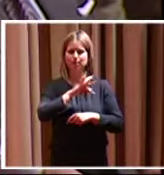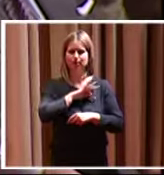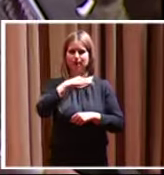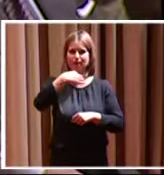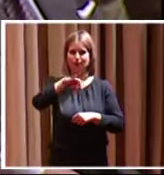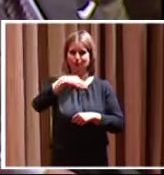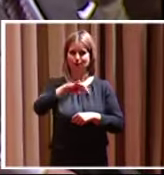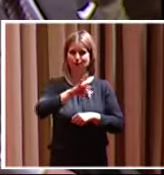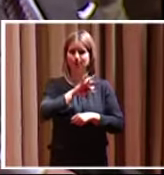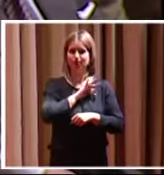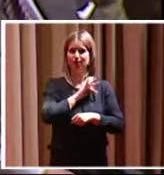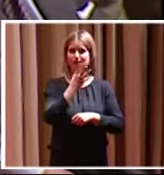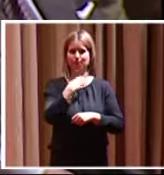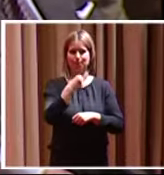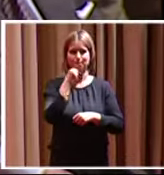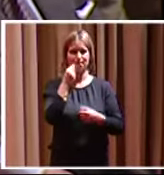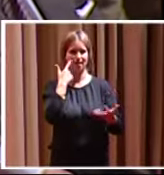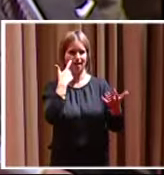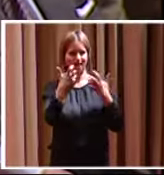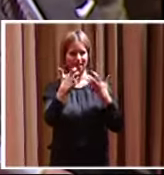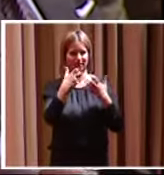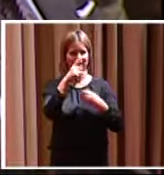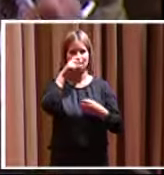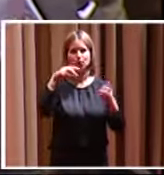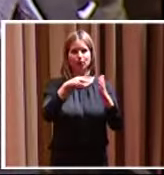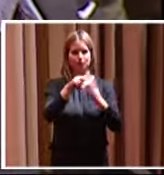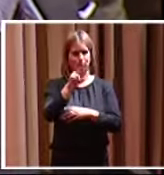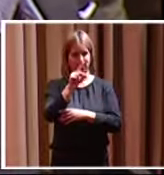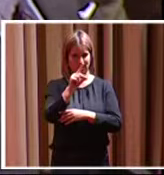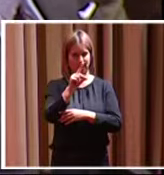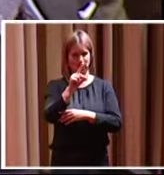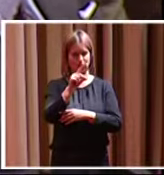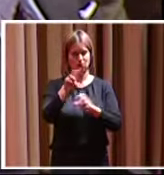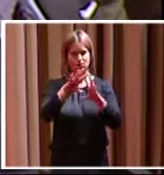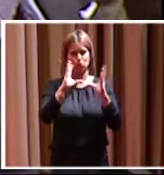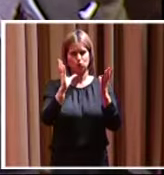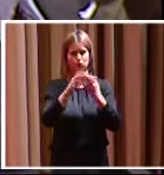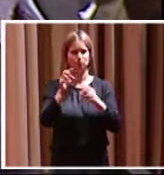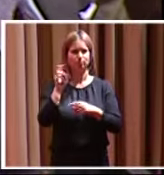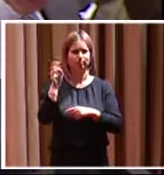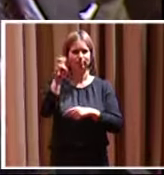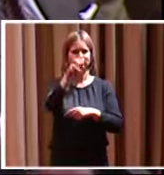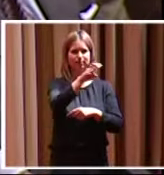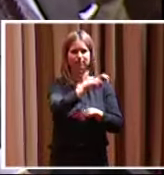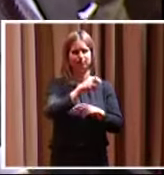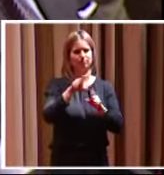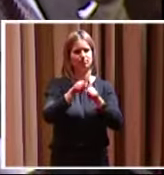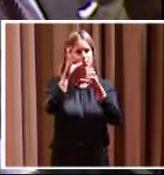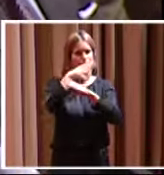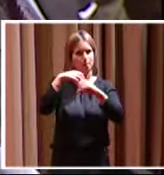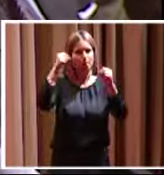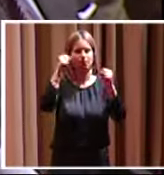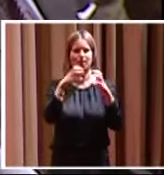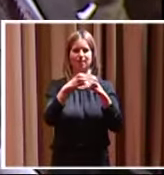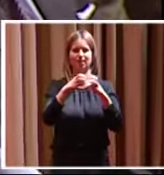mérito de las Bellas Artes de 2021. Recorre el mundo siendo embajadora de Granada, de su